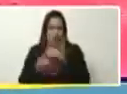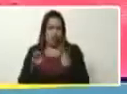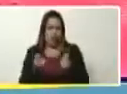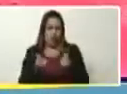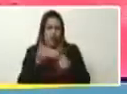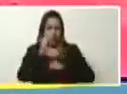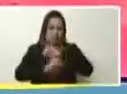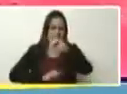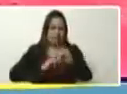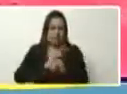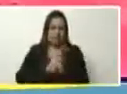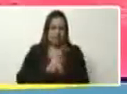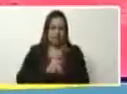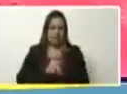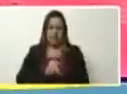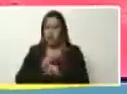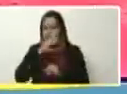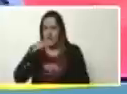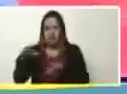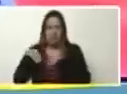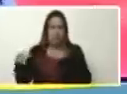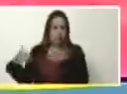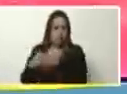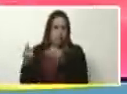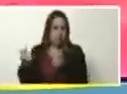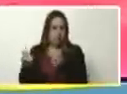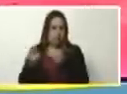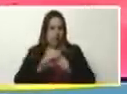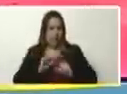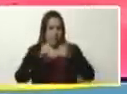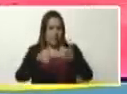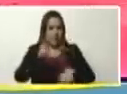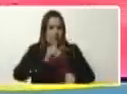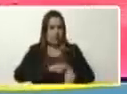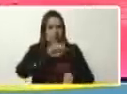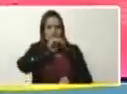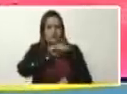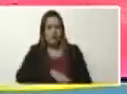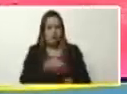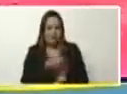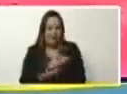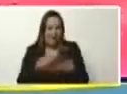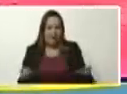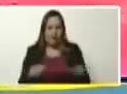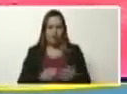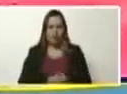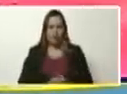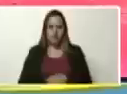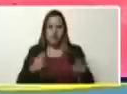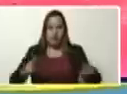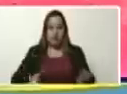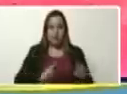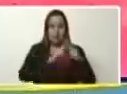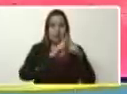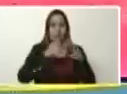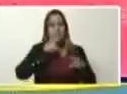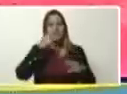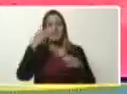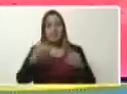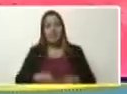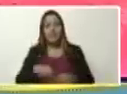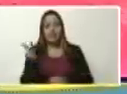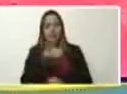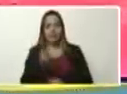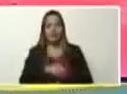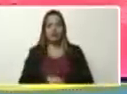antifondomonetaristas, antioligárquicas, que inician esta etapa histórica maravillosa de reencuentro con la verdad de